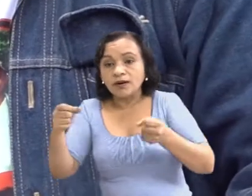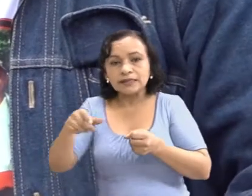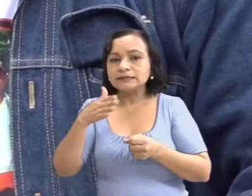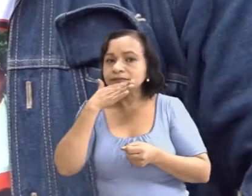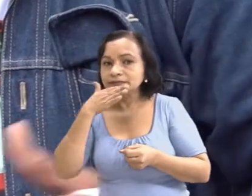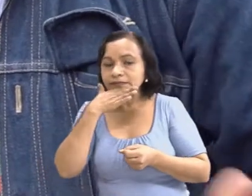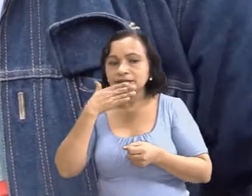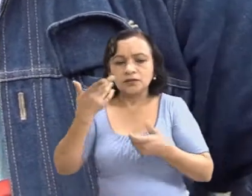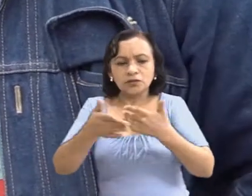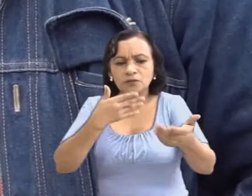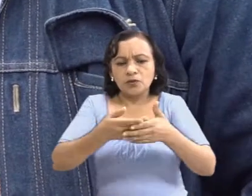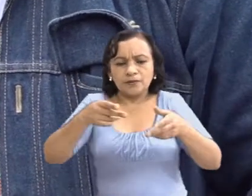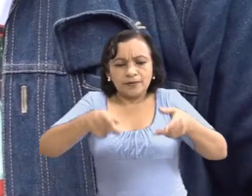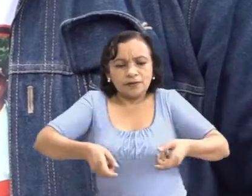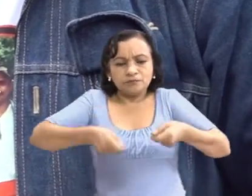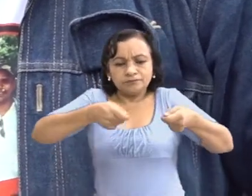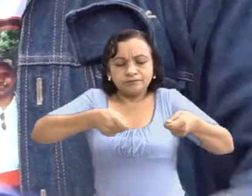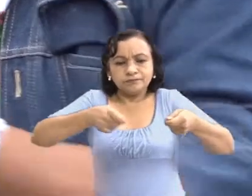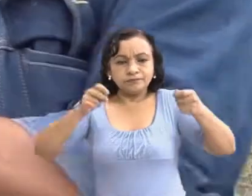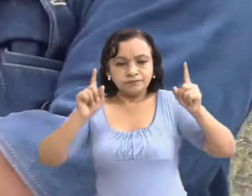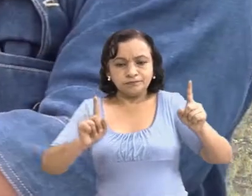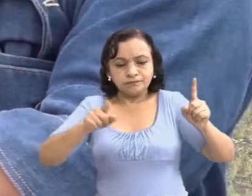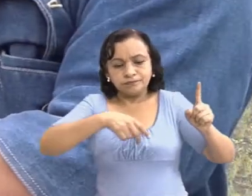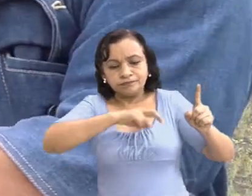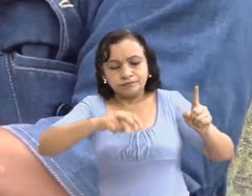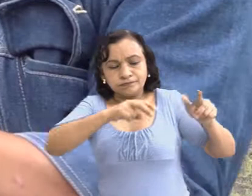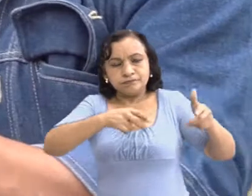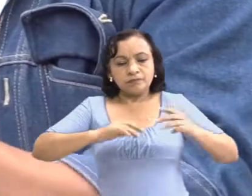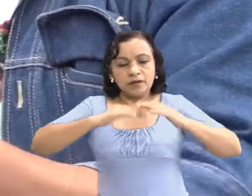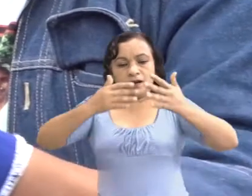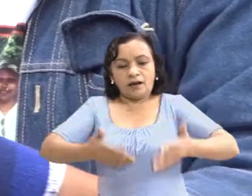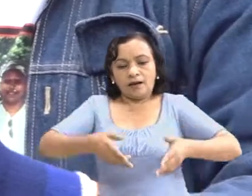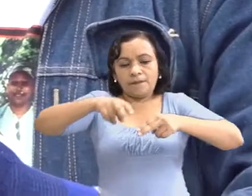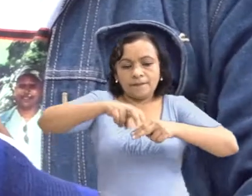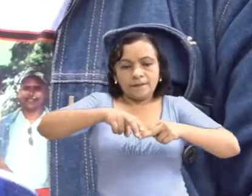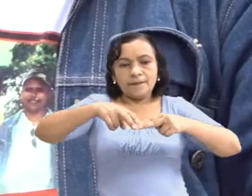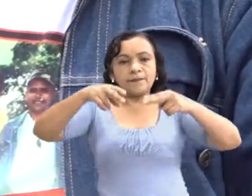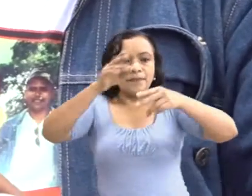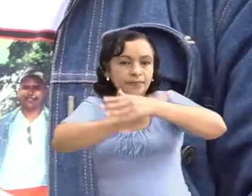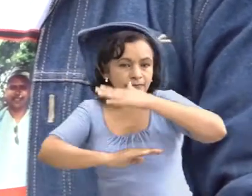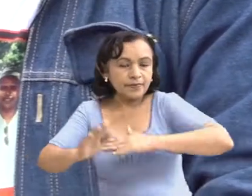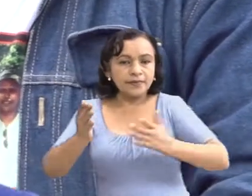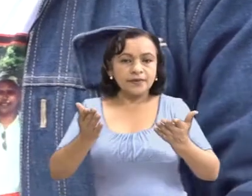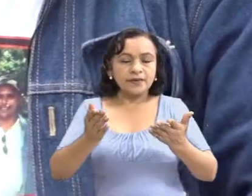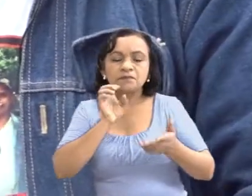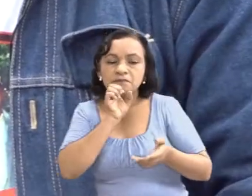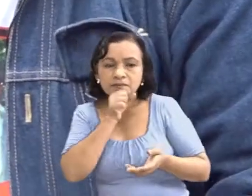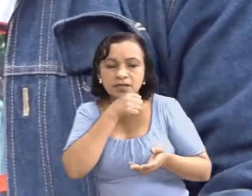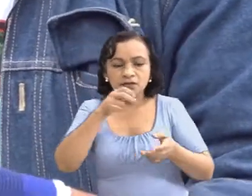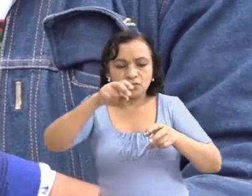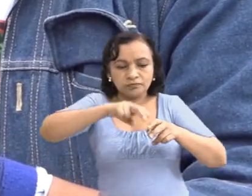aquí. Entonces, son las hamacas que utilizamos a sacar a todas esas personas, a las embarazadas, a las discapacitadas, a las de la tercera